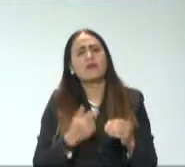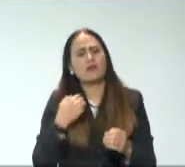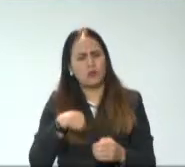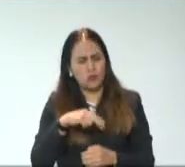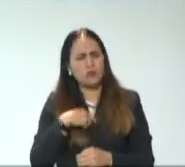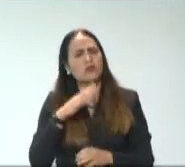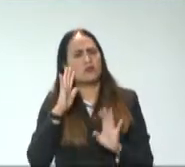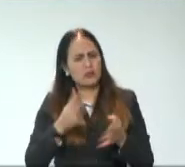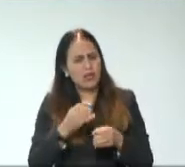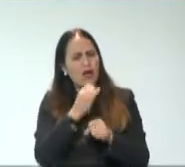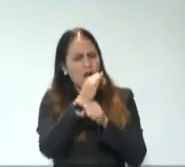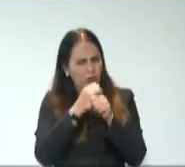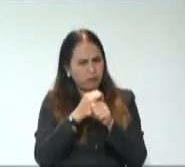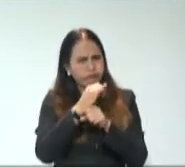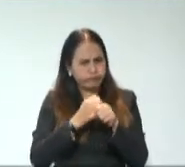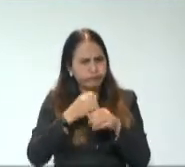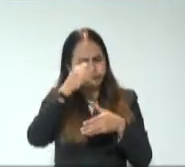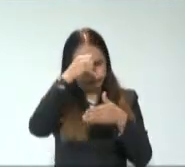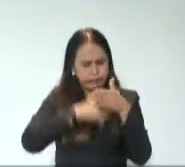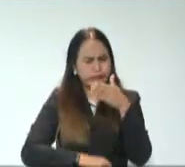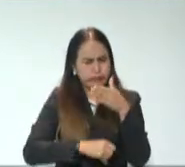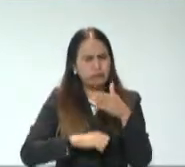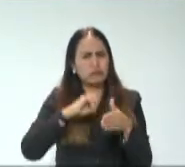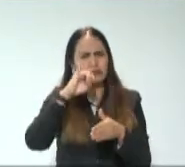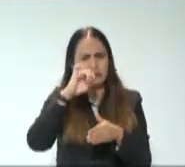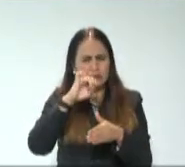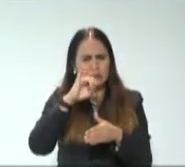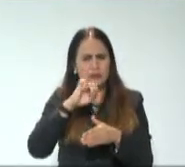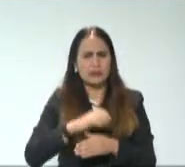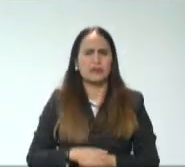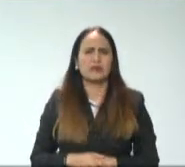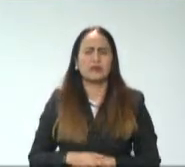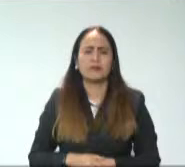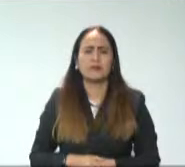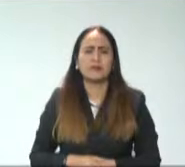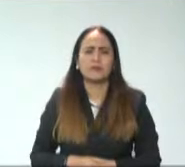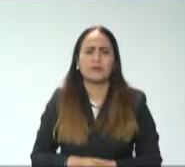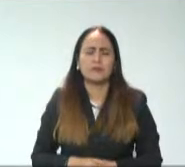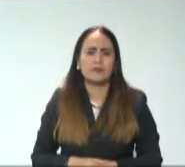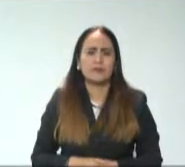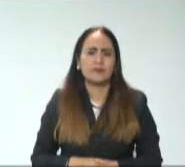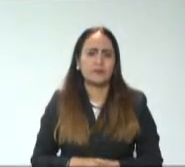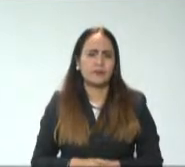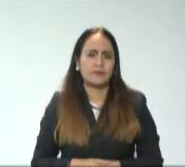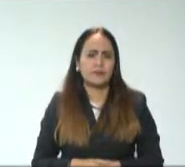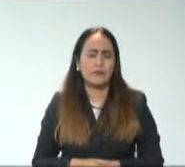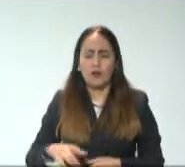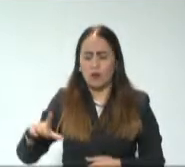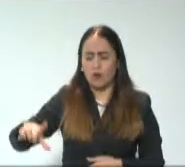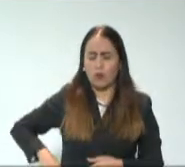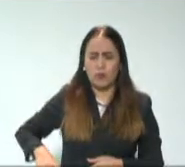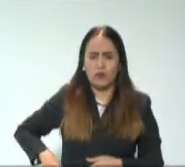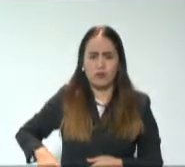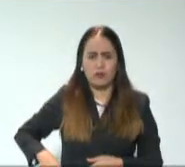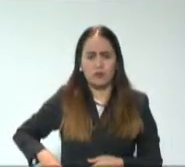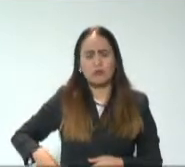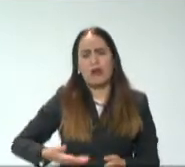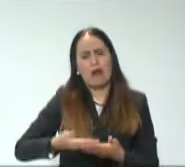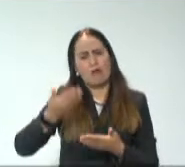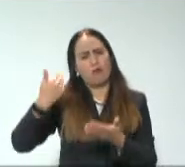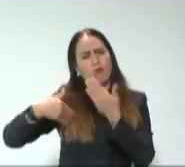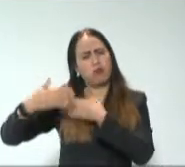documentado desde el foro académico en el que antes estaba como la visión típica de los gobiernos anteriores